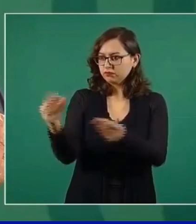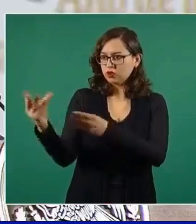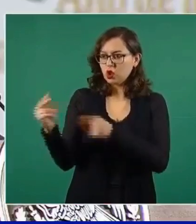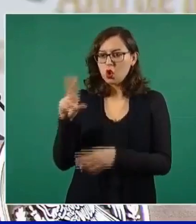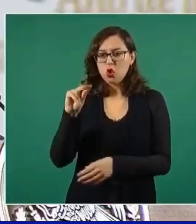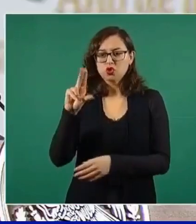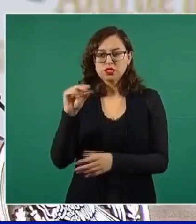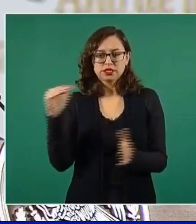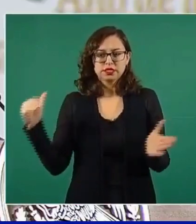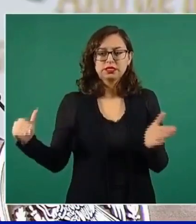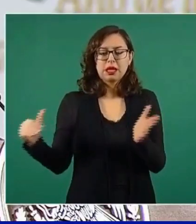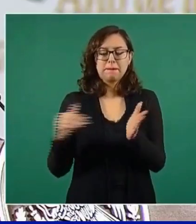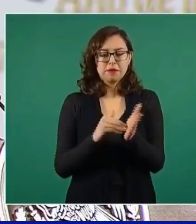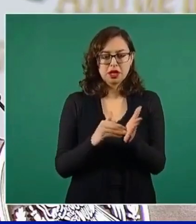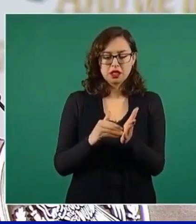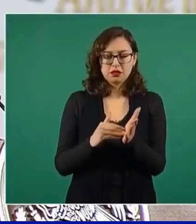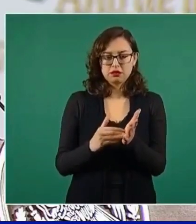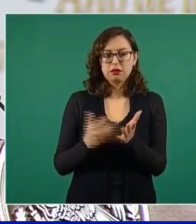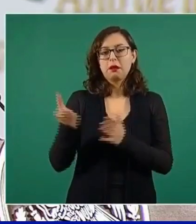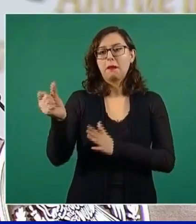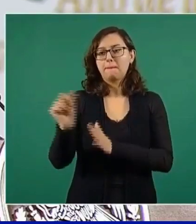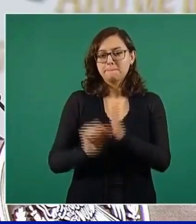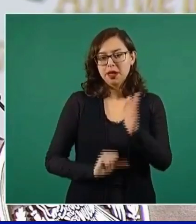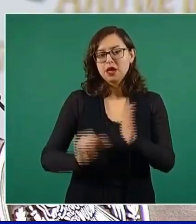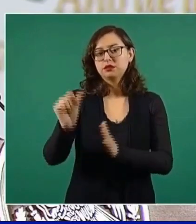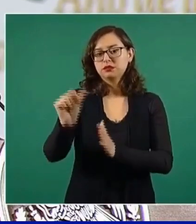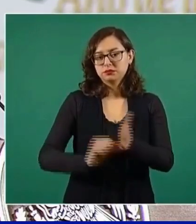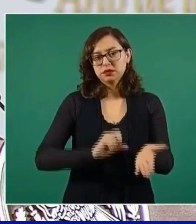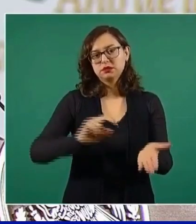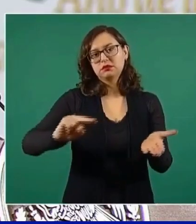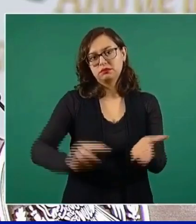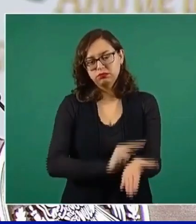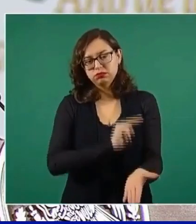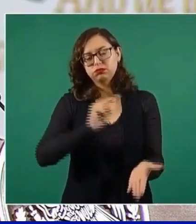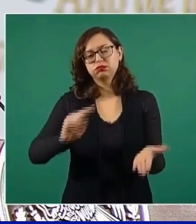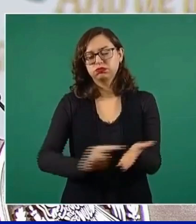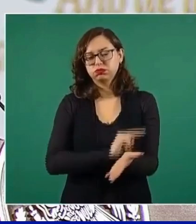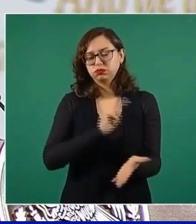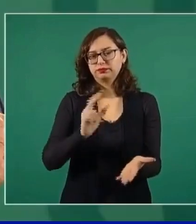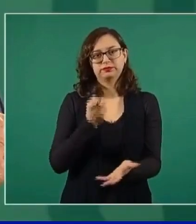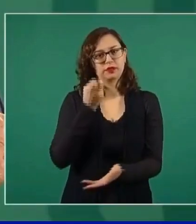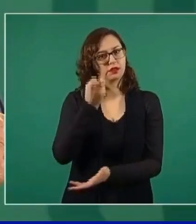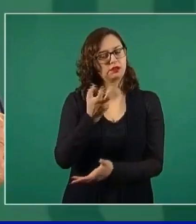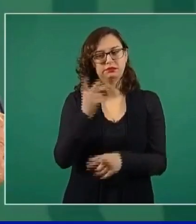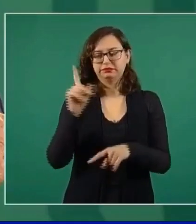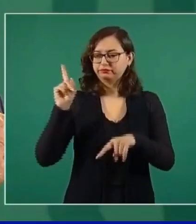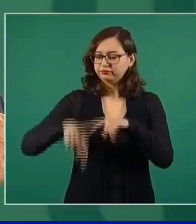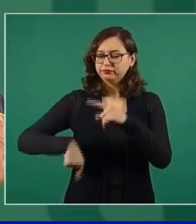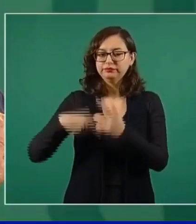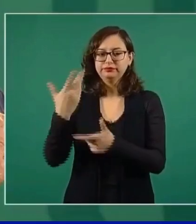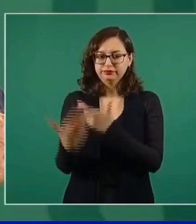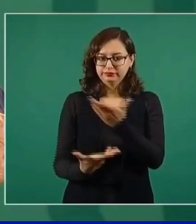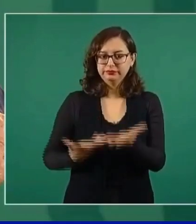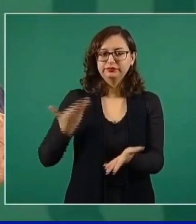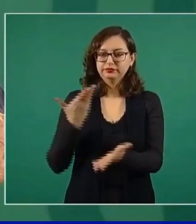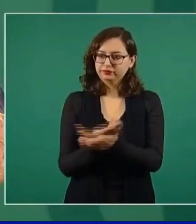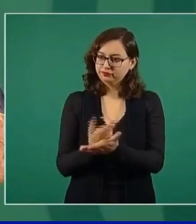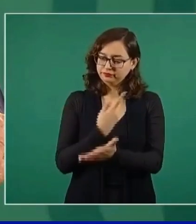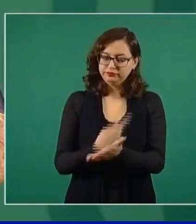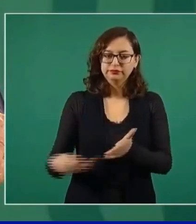como le llaman, por contrato, y es un planteamiento que se les